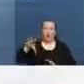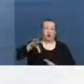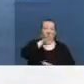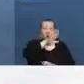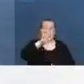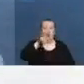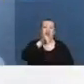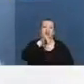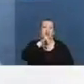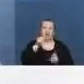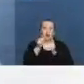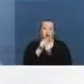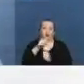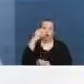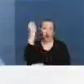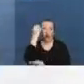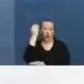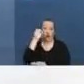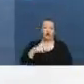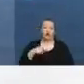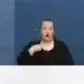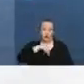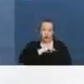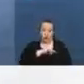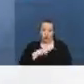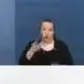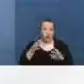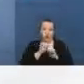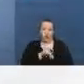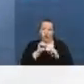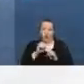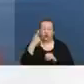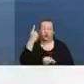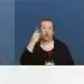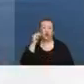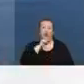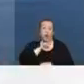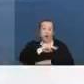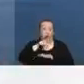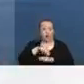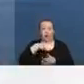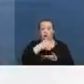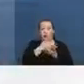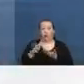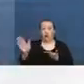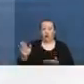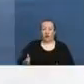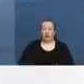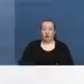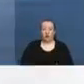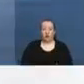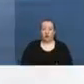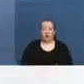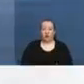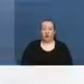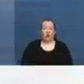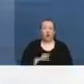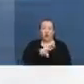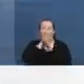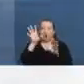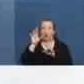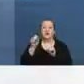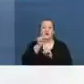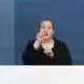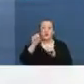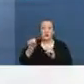cómplices de la viene tan solo nosotros cuando pasan por el suelo nosotros somos compres el resto no la verdad que ningún sistema de radares